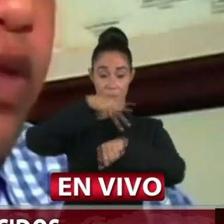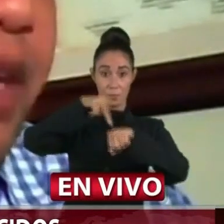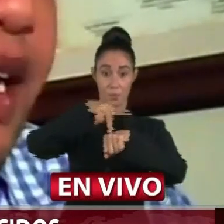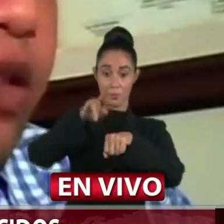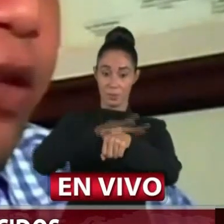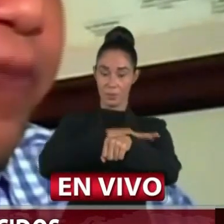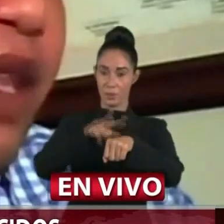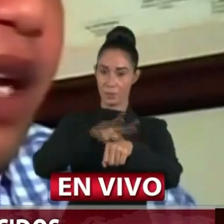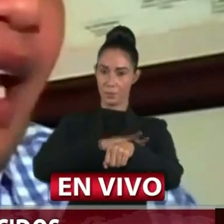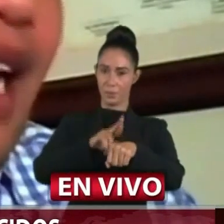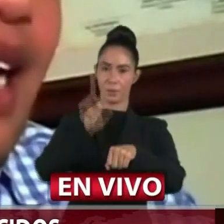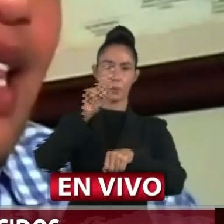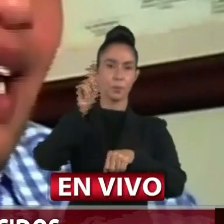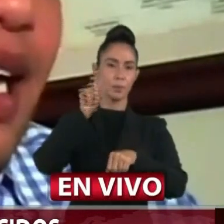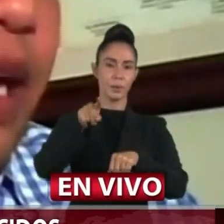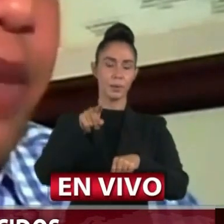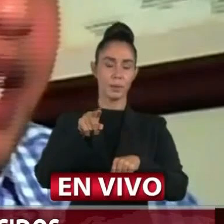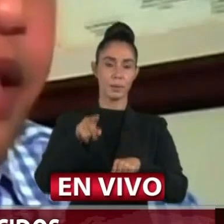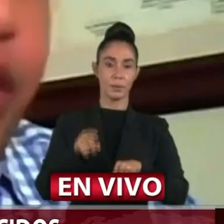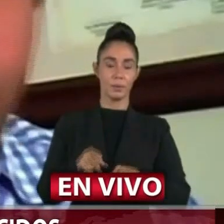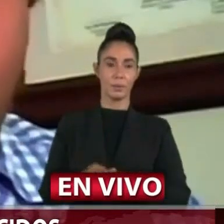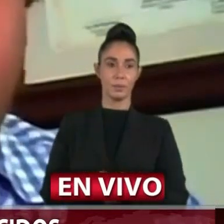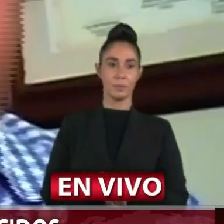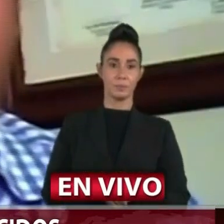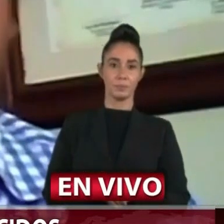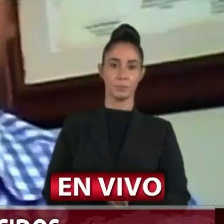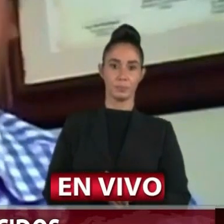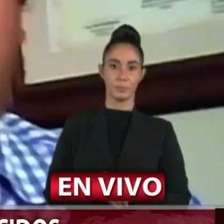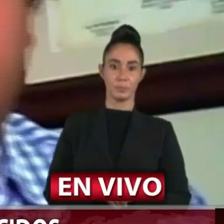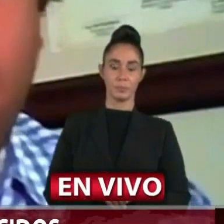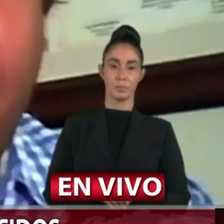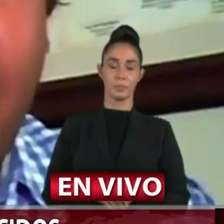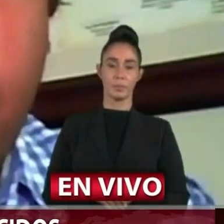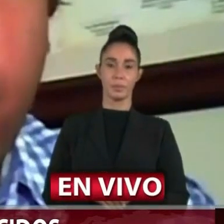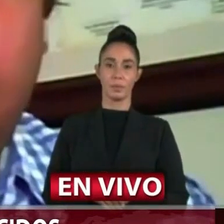respecto a la pregunta, ministro, al área